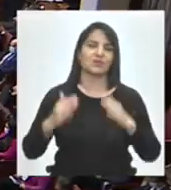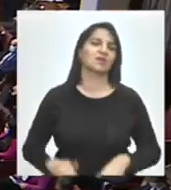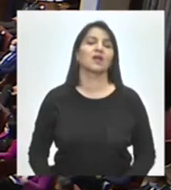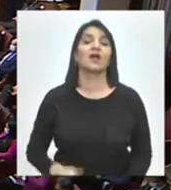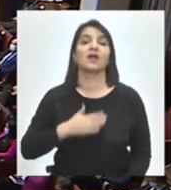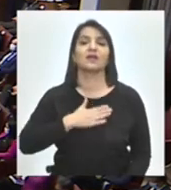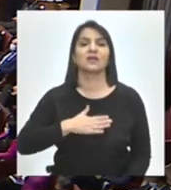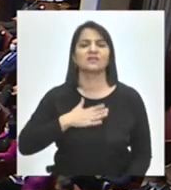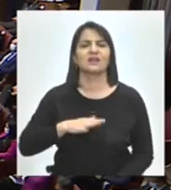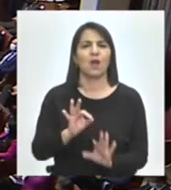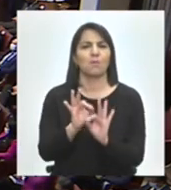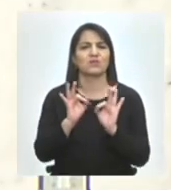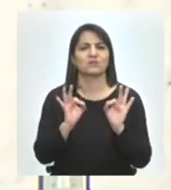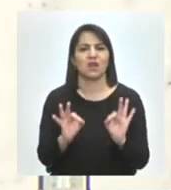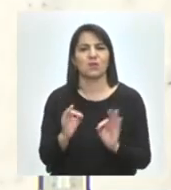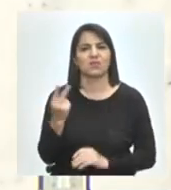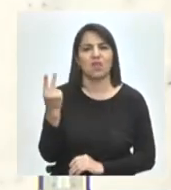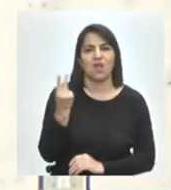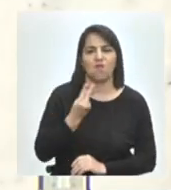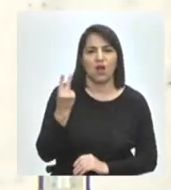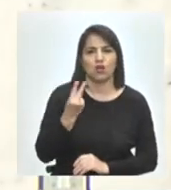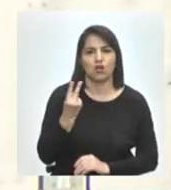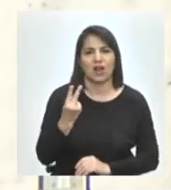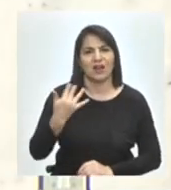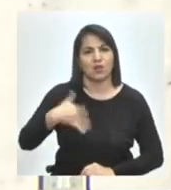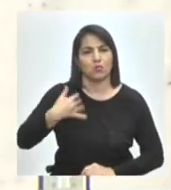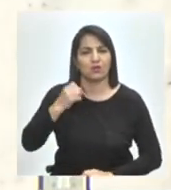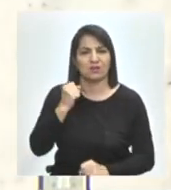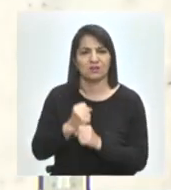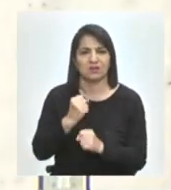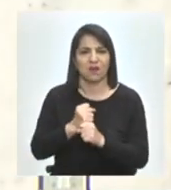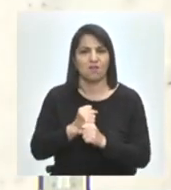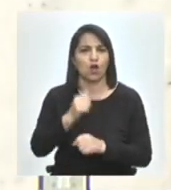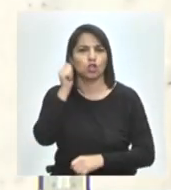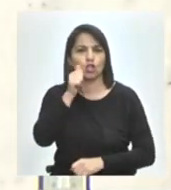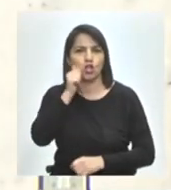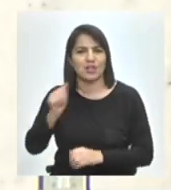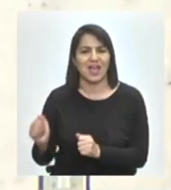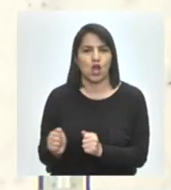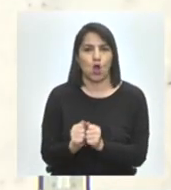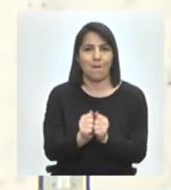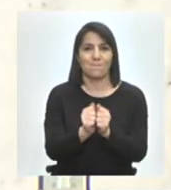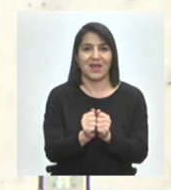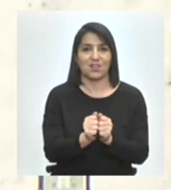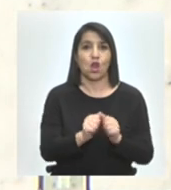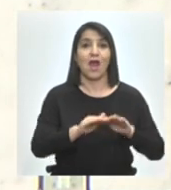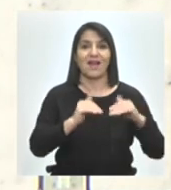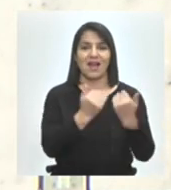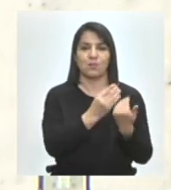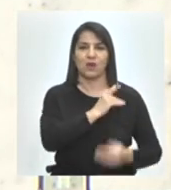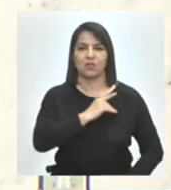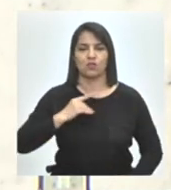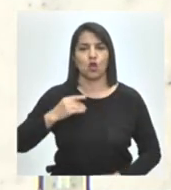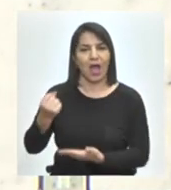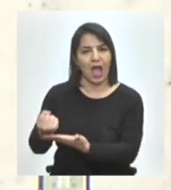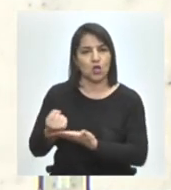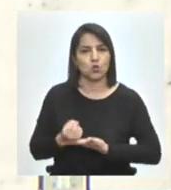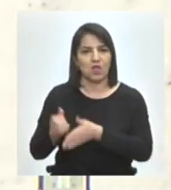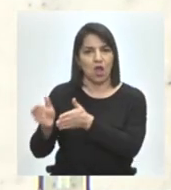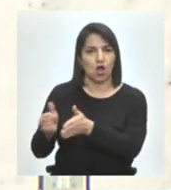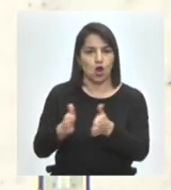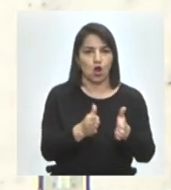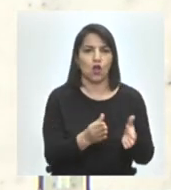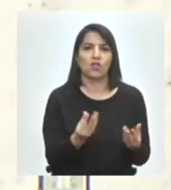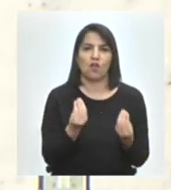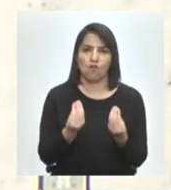Quisiera particularmente valorar la encomiable labor de quien nos acompaña a diario en la testera de la Cámara y nos ayuda a mantener el orden y el buen funcionamiento de